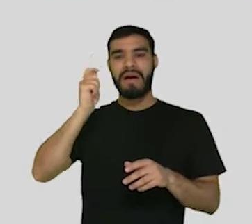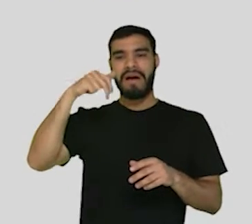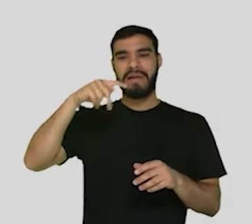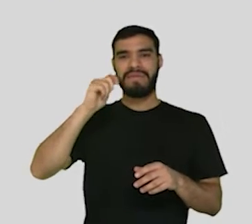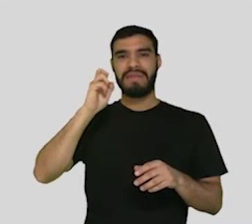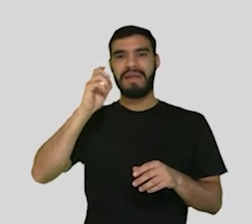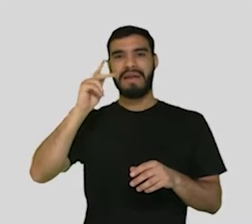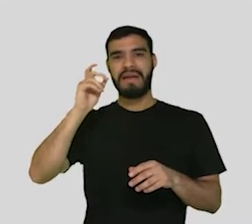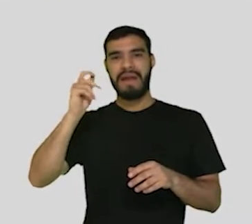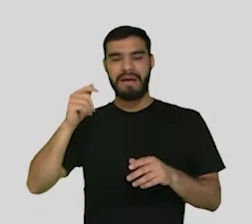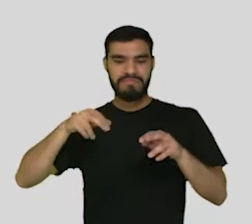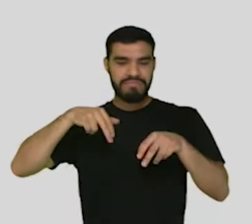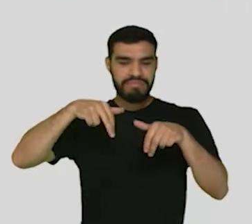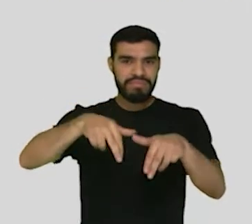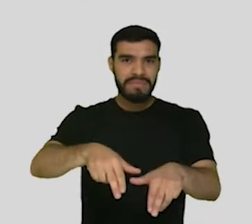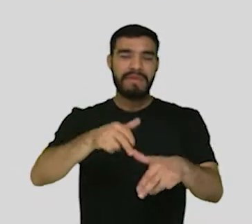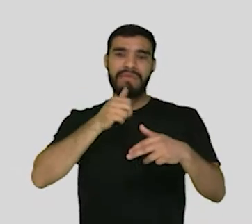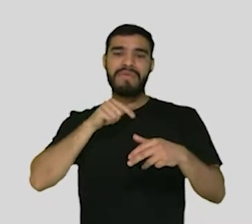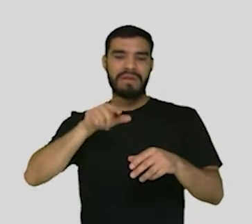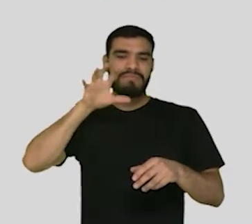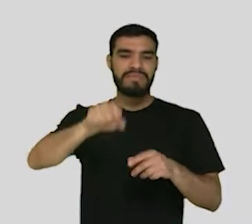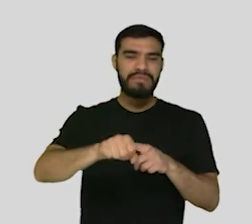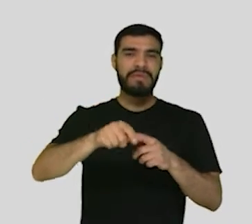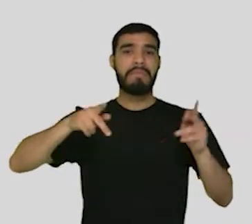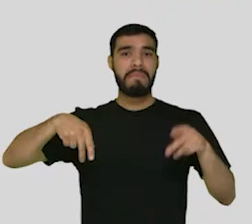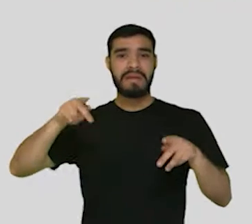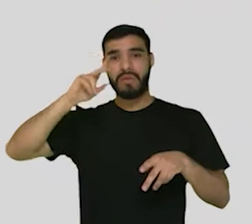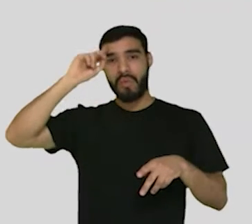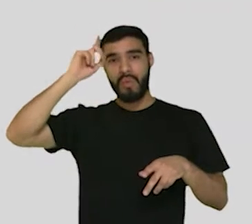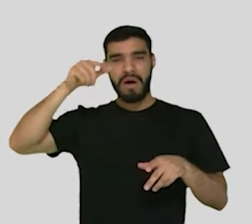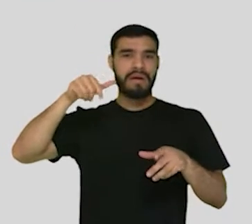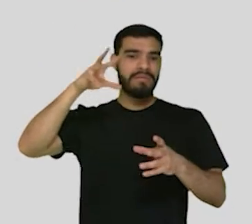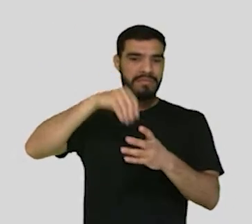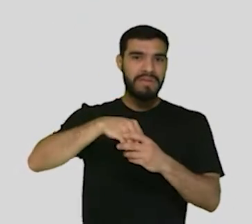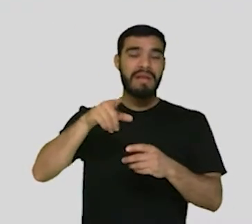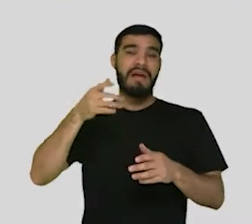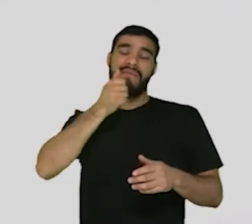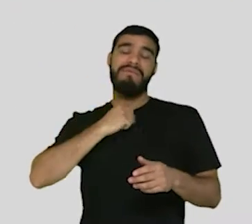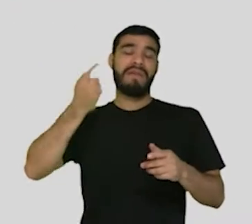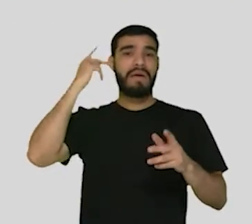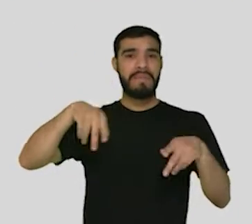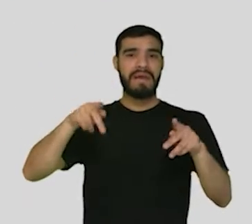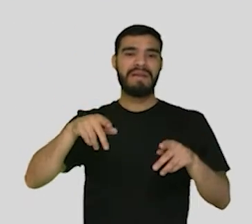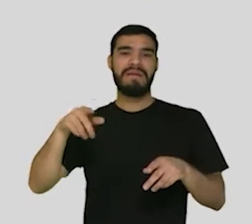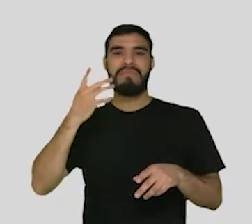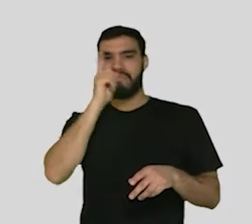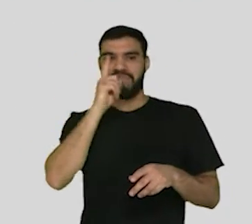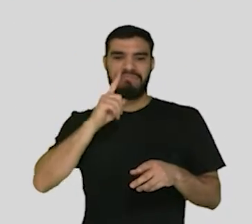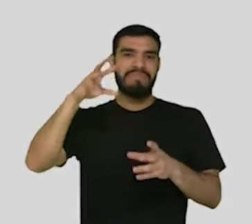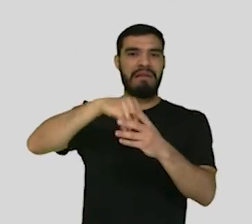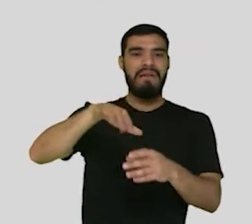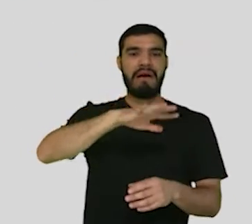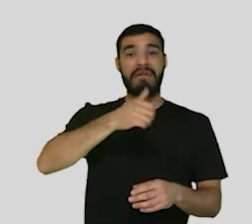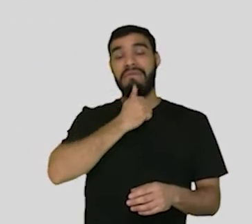Oyeyapota Escalinata Pe Upea Petén Espacio de Memoria Yepa, Plaza Uruguaya